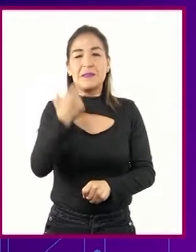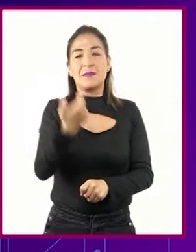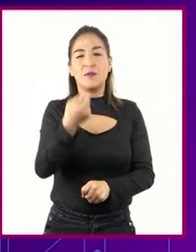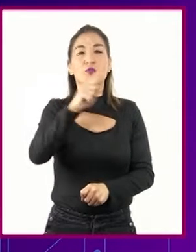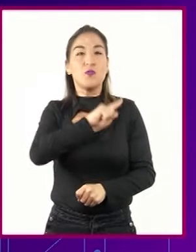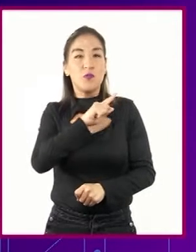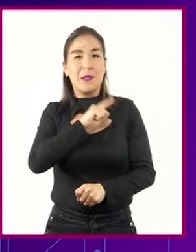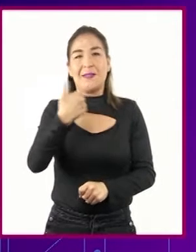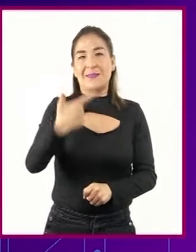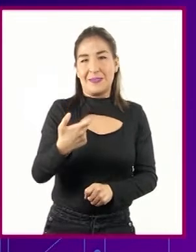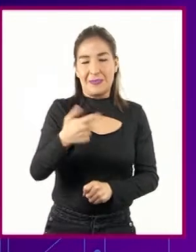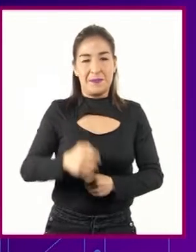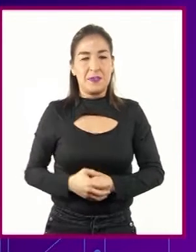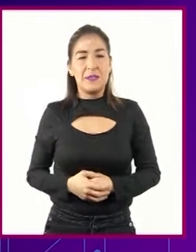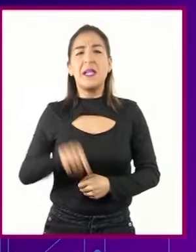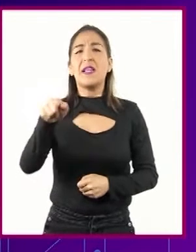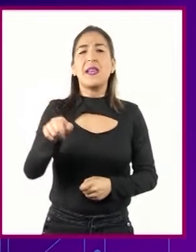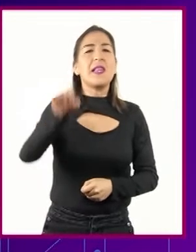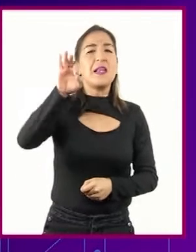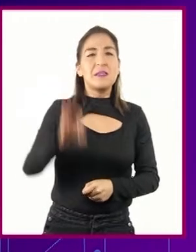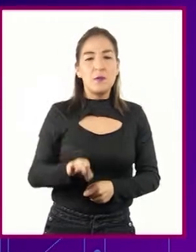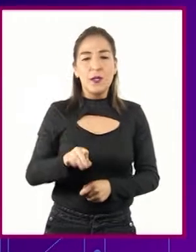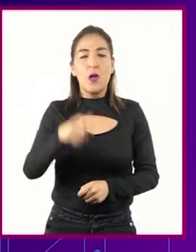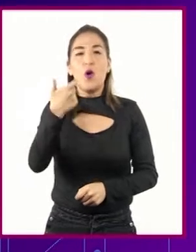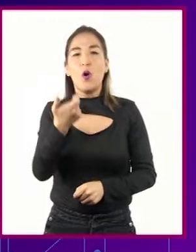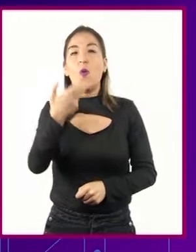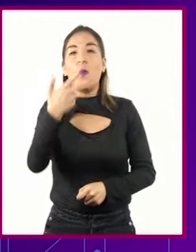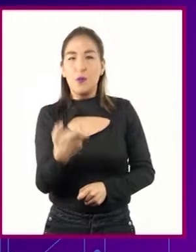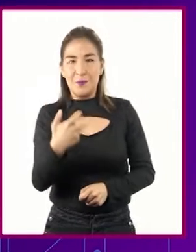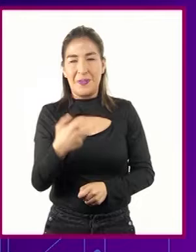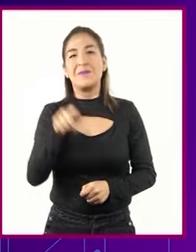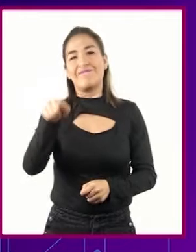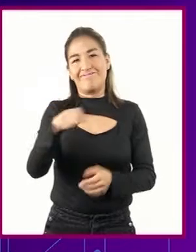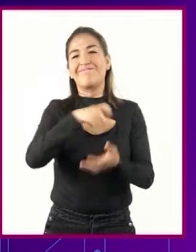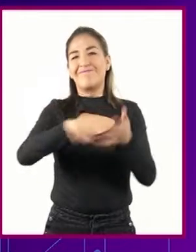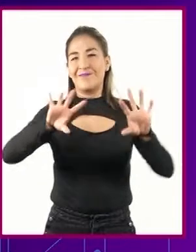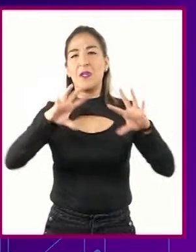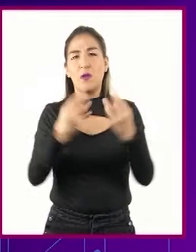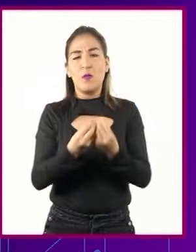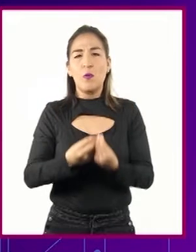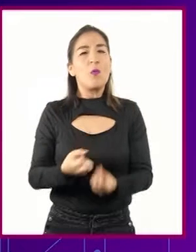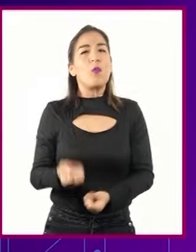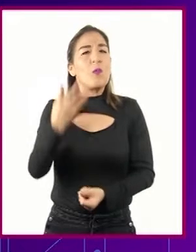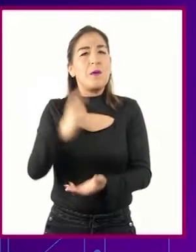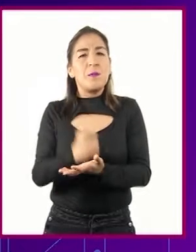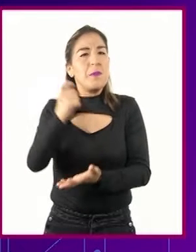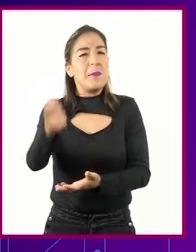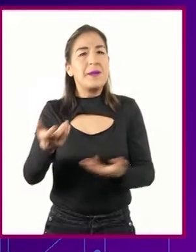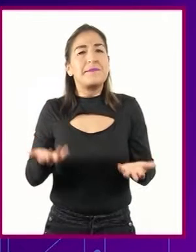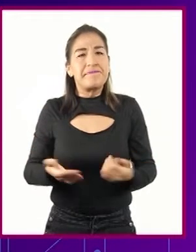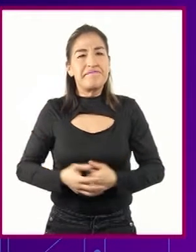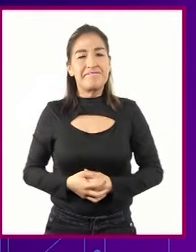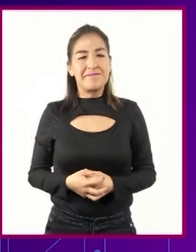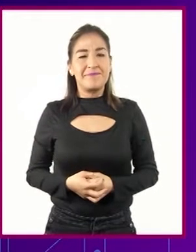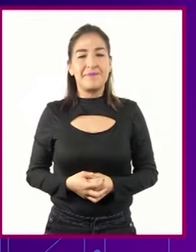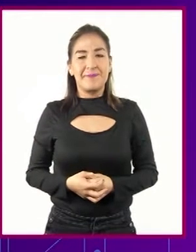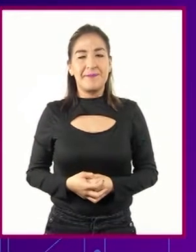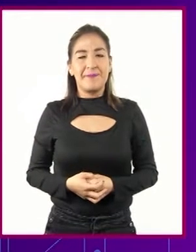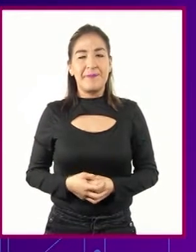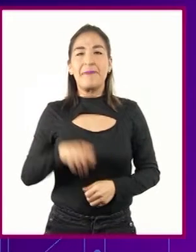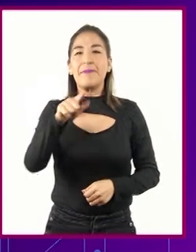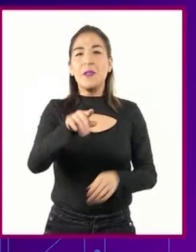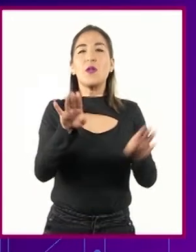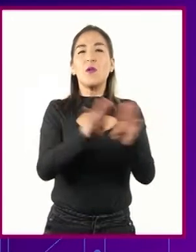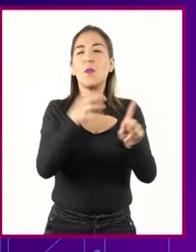pesos. Y le hicieron un descuento de 8 pesos por su compra. ¿Cuánto pagó Alejandra? La operación